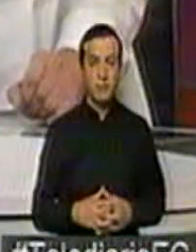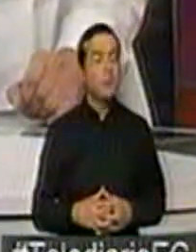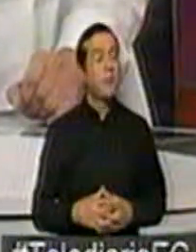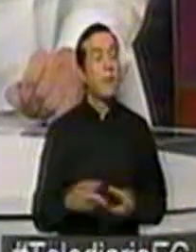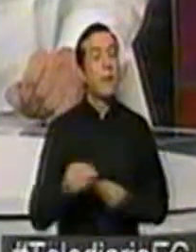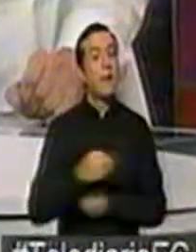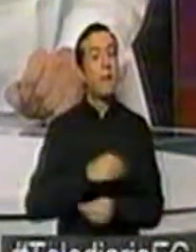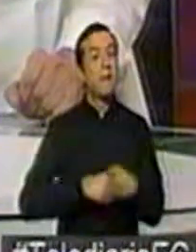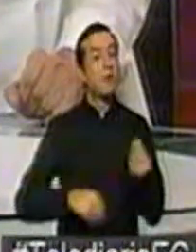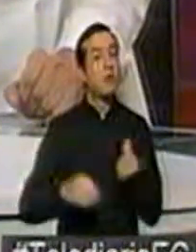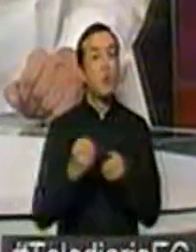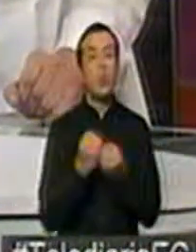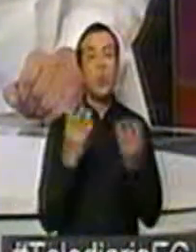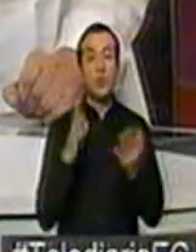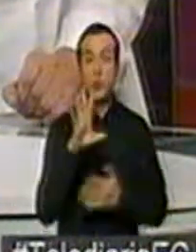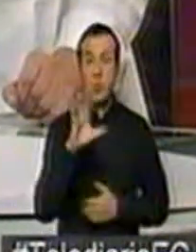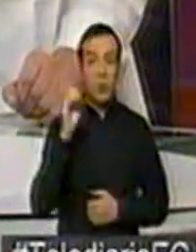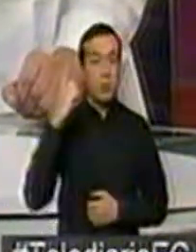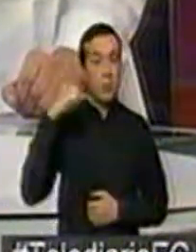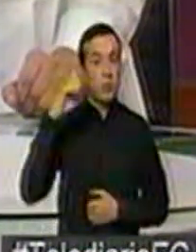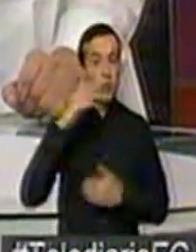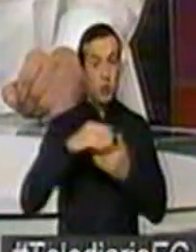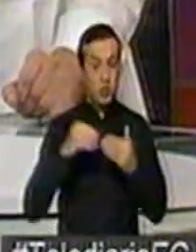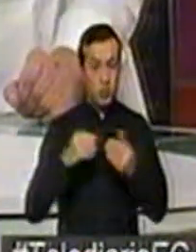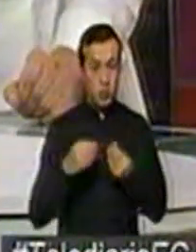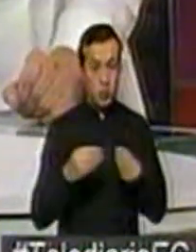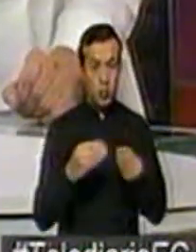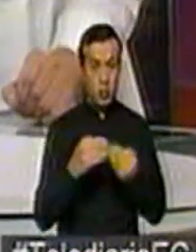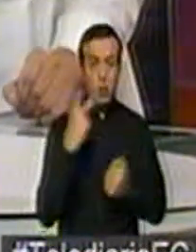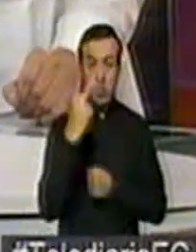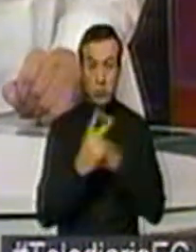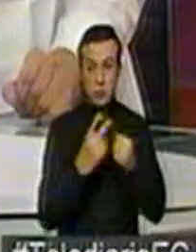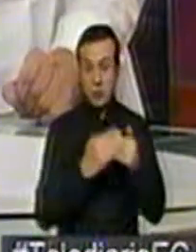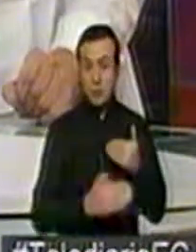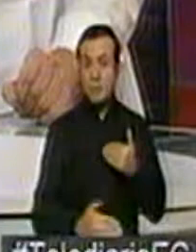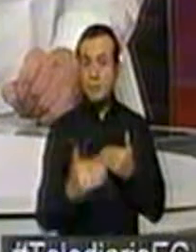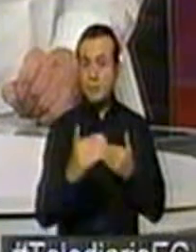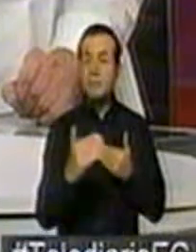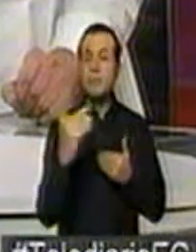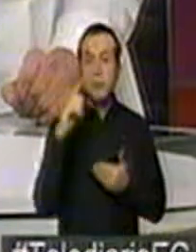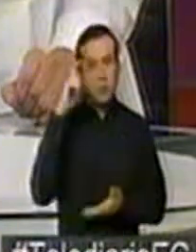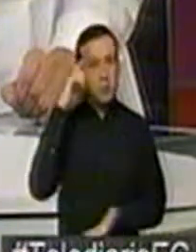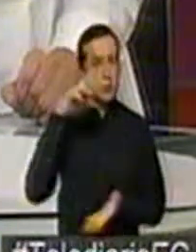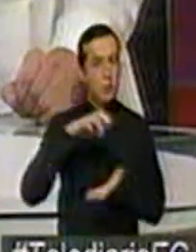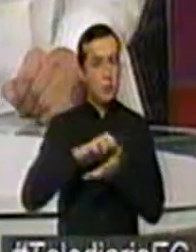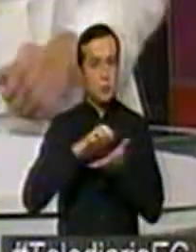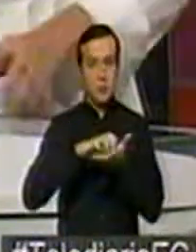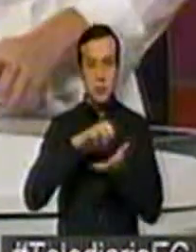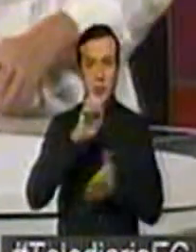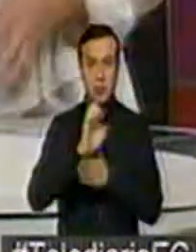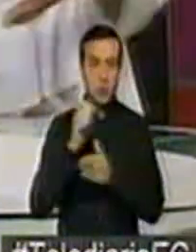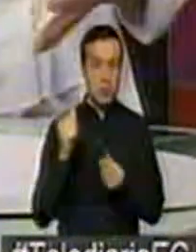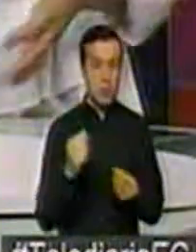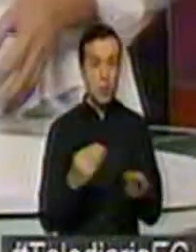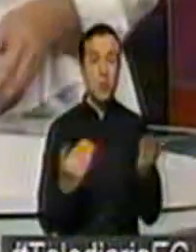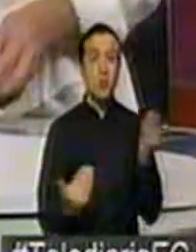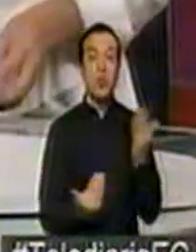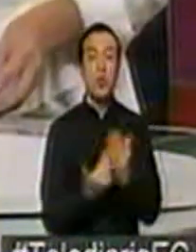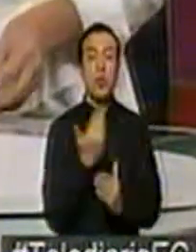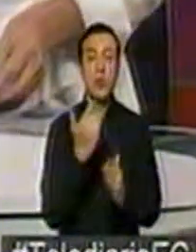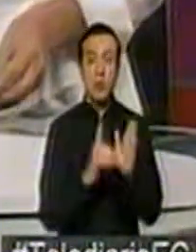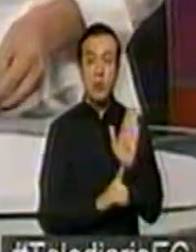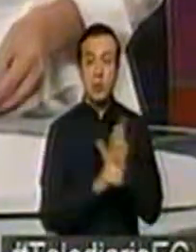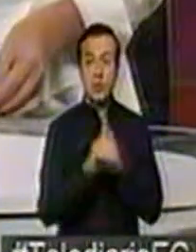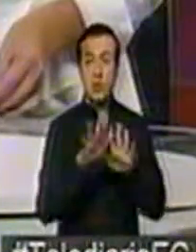Una inversión de no menos de 50 millones de dólares en los próximos 2 años realizará el gobierno nacional para la creación de un polo de